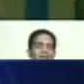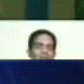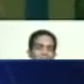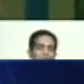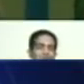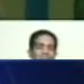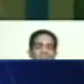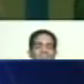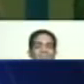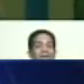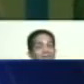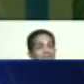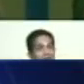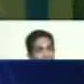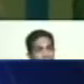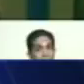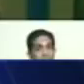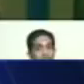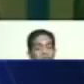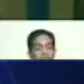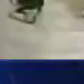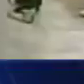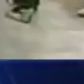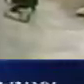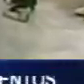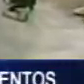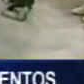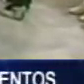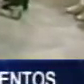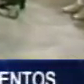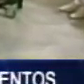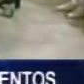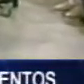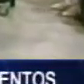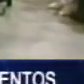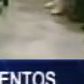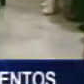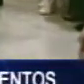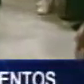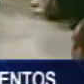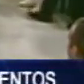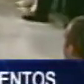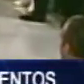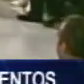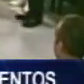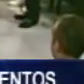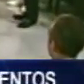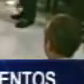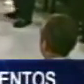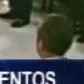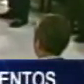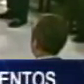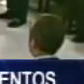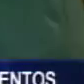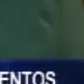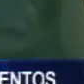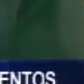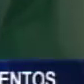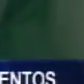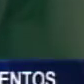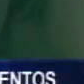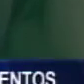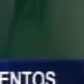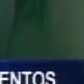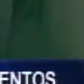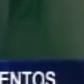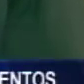por lo menos 90 días. Entre tanto, el presidente Maduro compartió el planteamiento de los representantes del sector